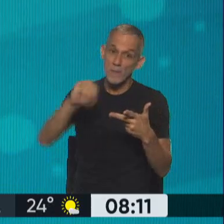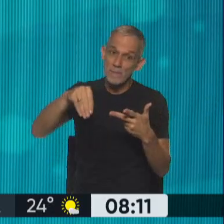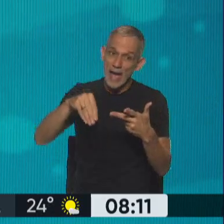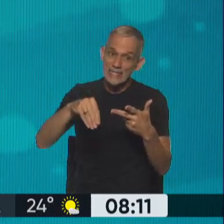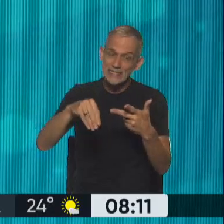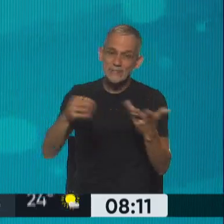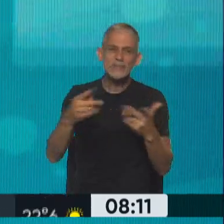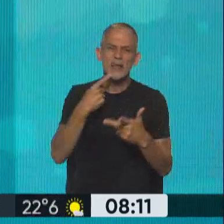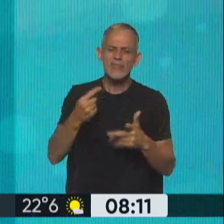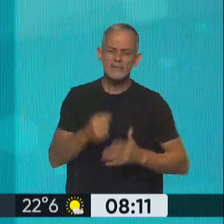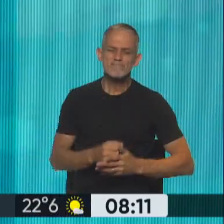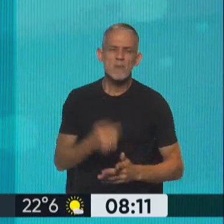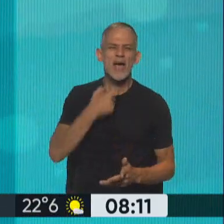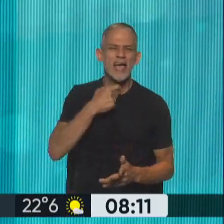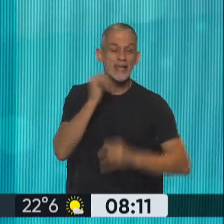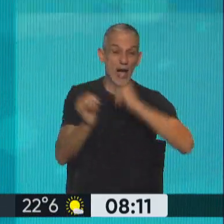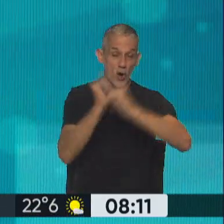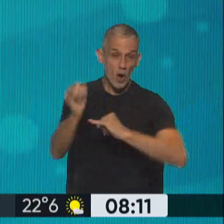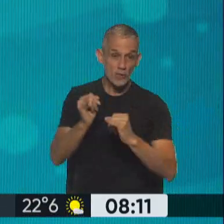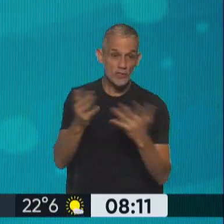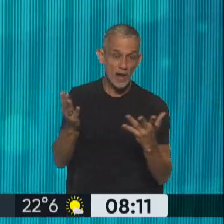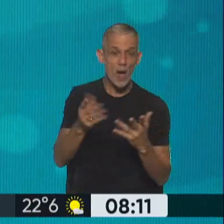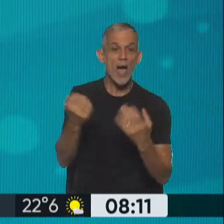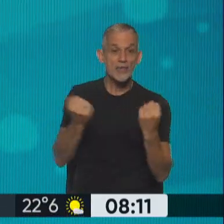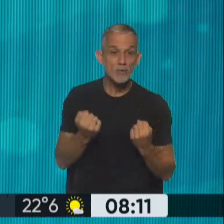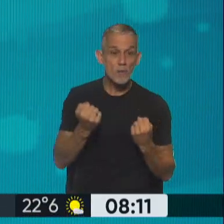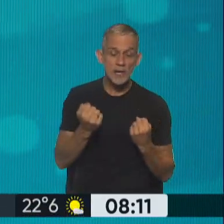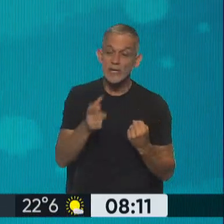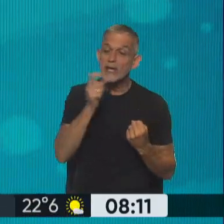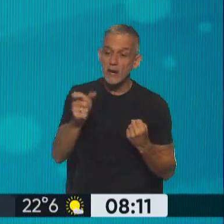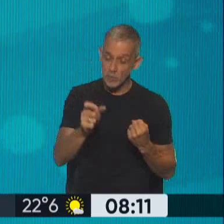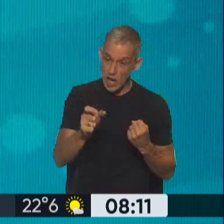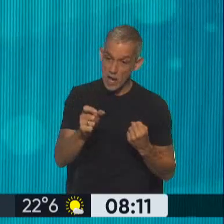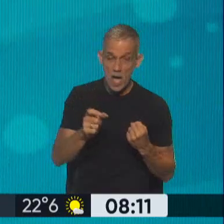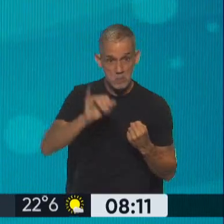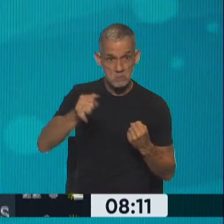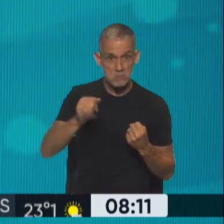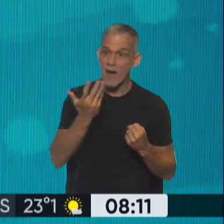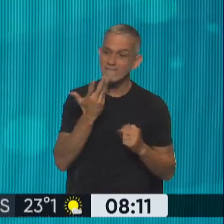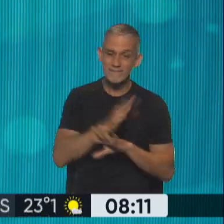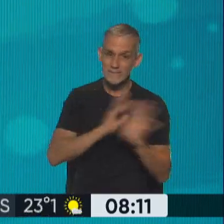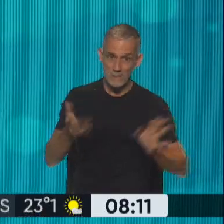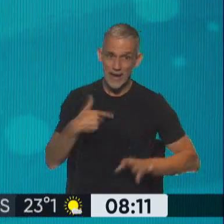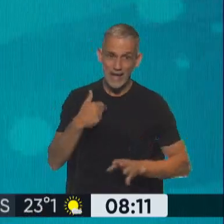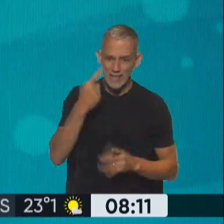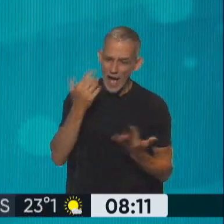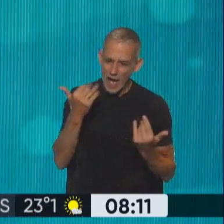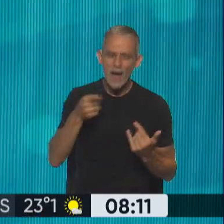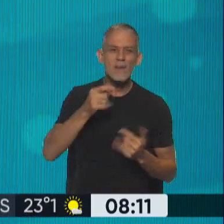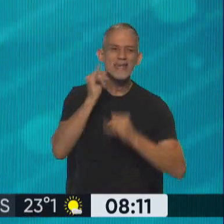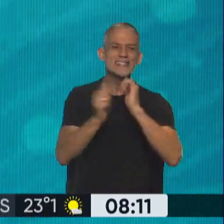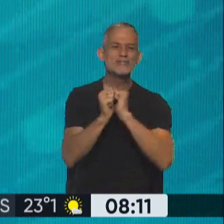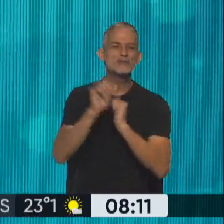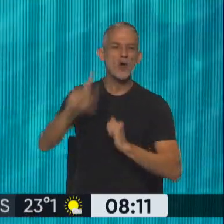le dijo que quería contarle la historia y dibu Martínez contestó que sí que le encantaría escucharla